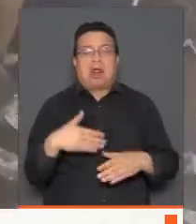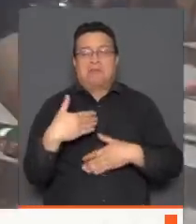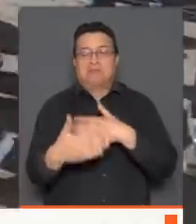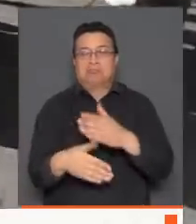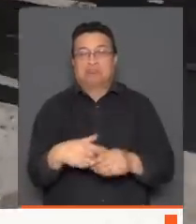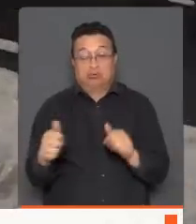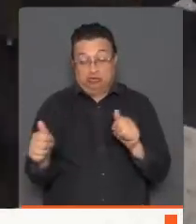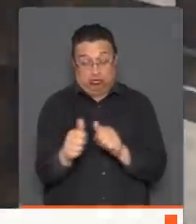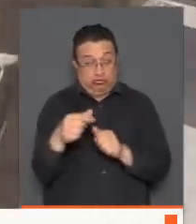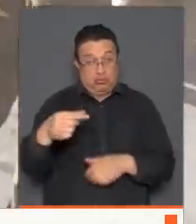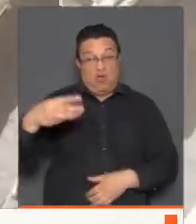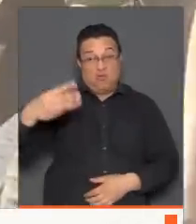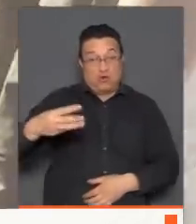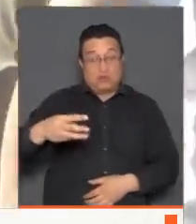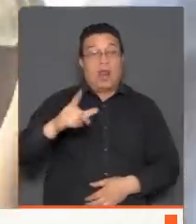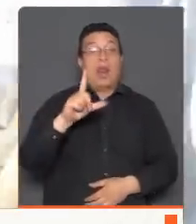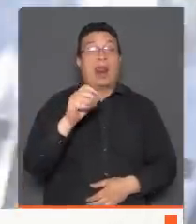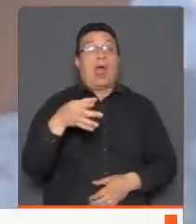del municipio y La Moneda.